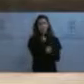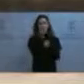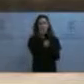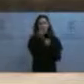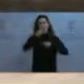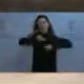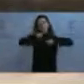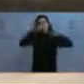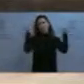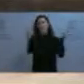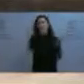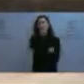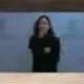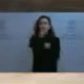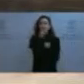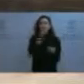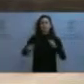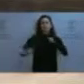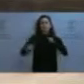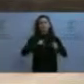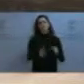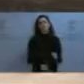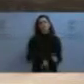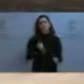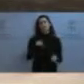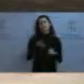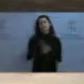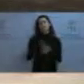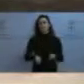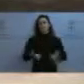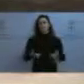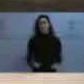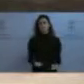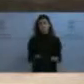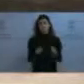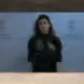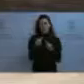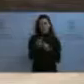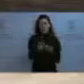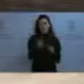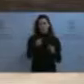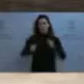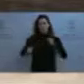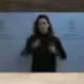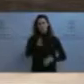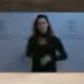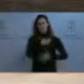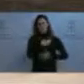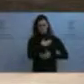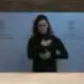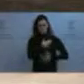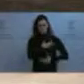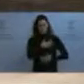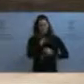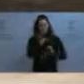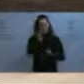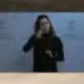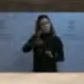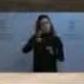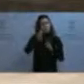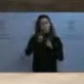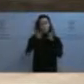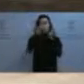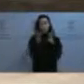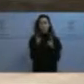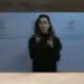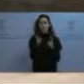reunirse con el director general de Recursos Naturales y también con el director del parque, el reconocimiento al esfuerzo en